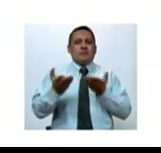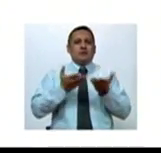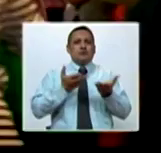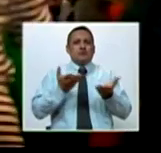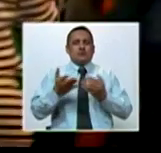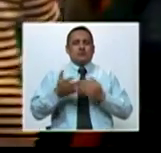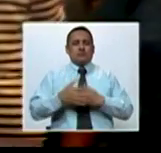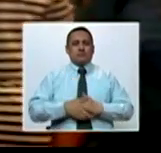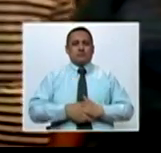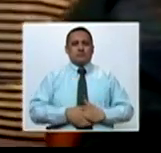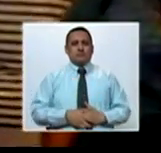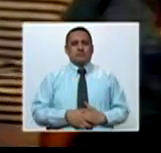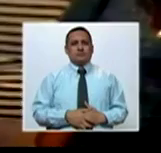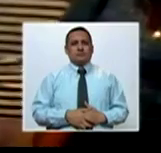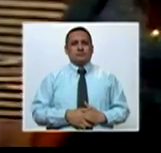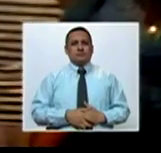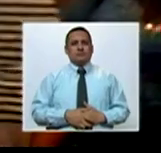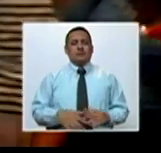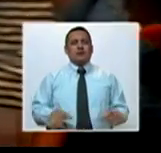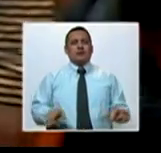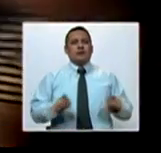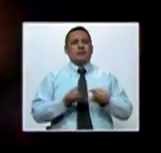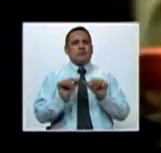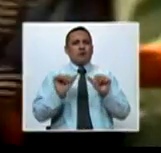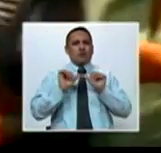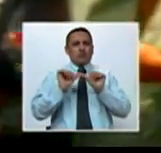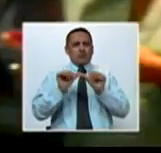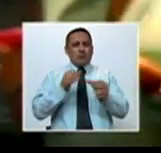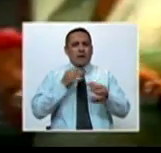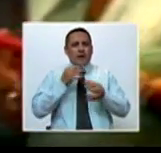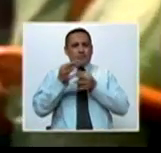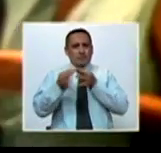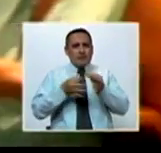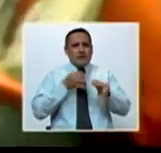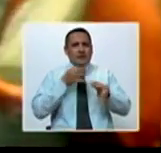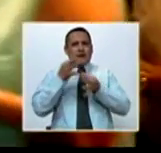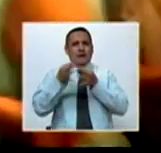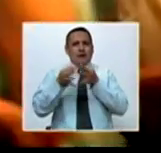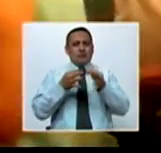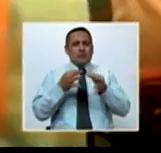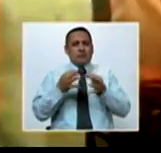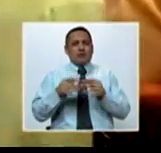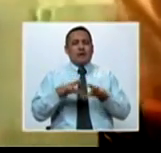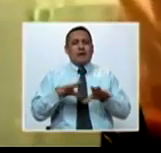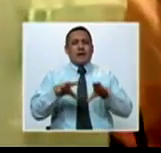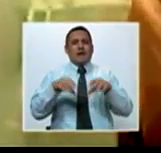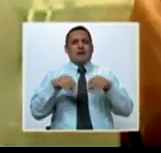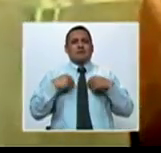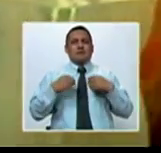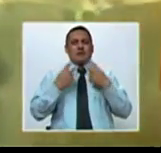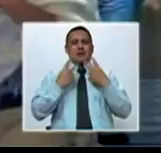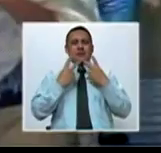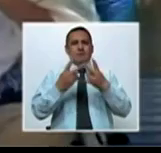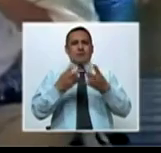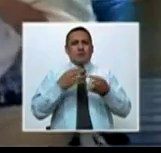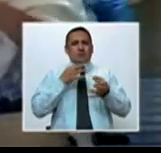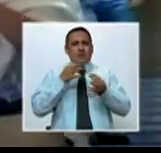contraprestación civil. Y continúa señalando que admitir